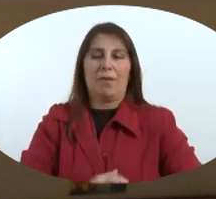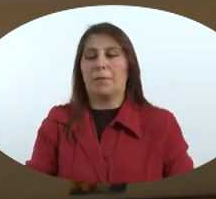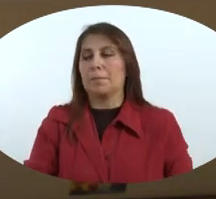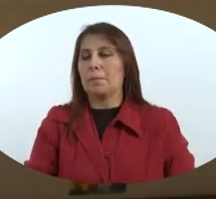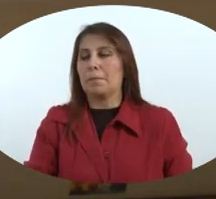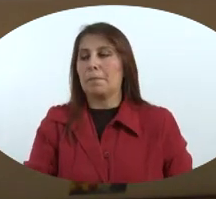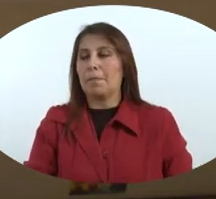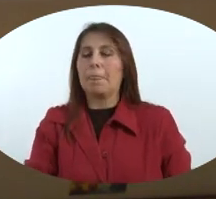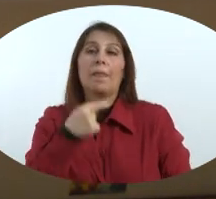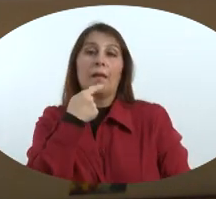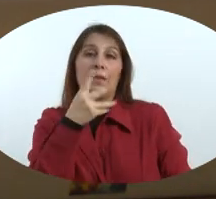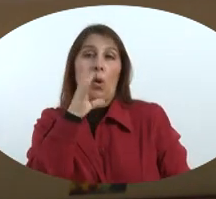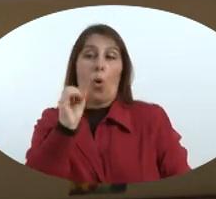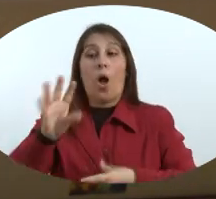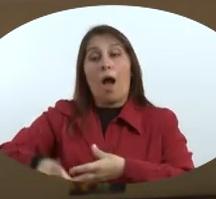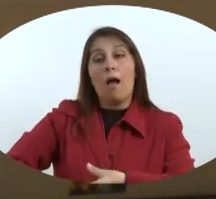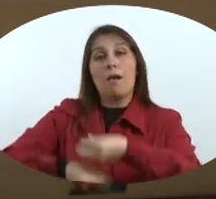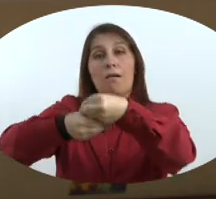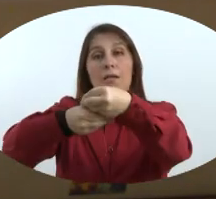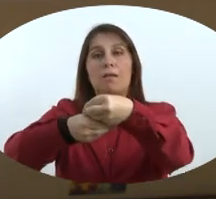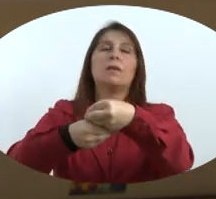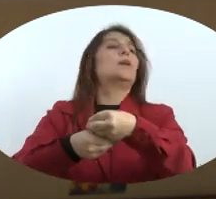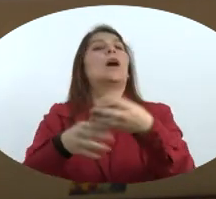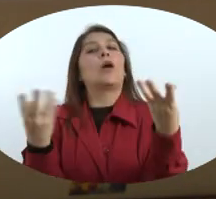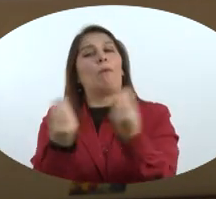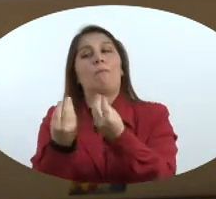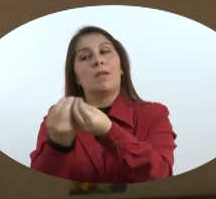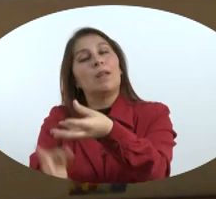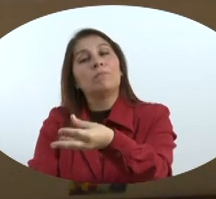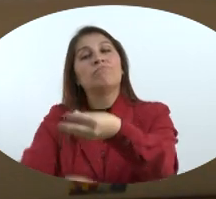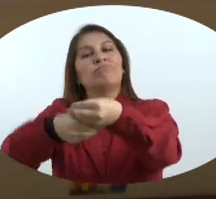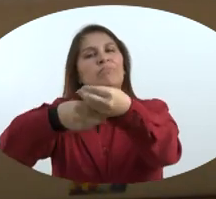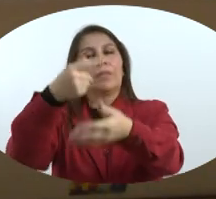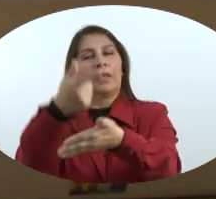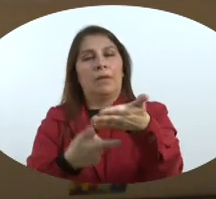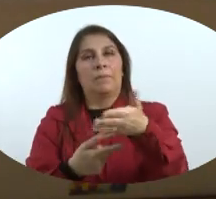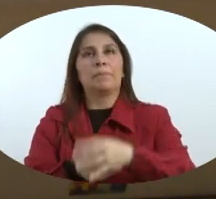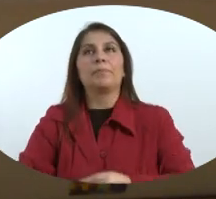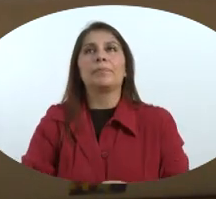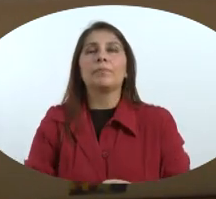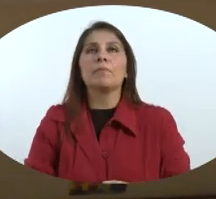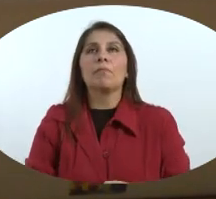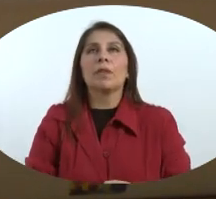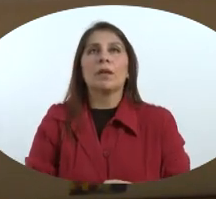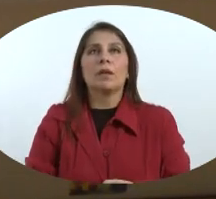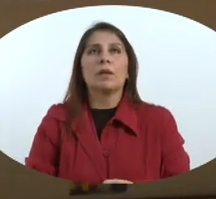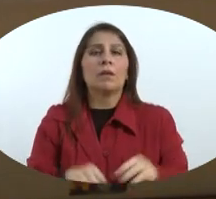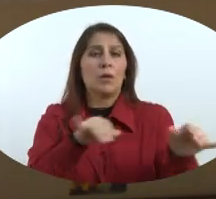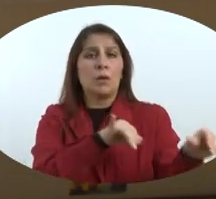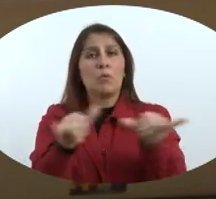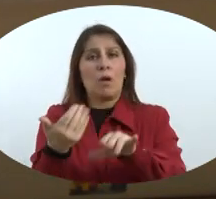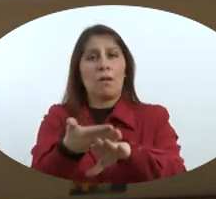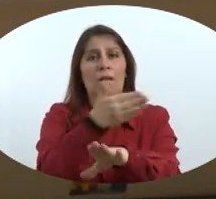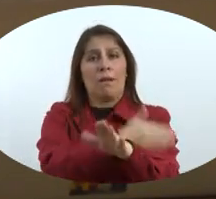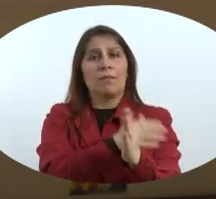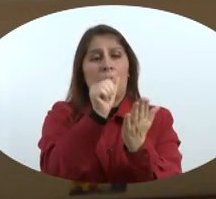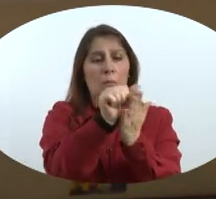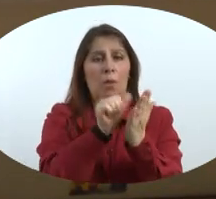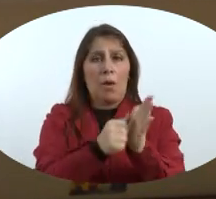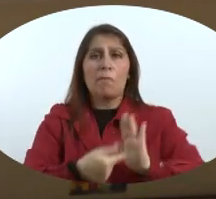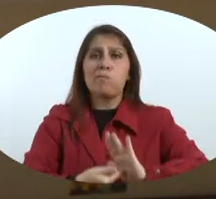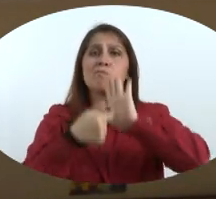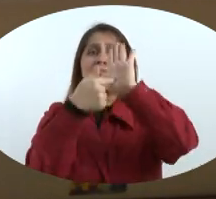bueno yo le agregaría a la respuesta de laura que pues además de eso también como lo planteamos en el